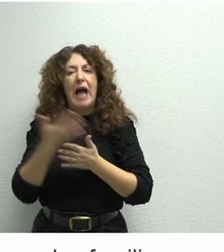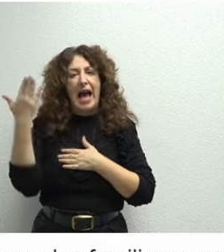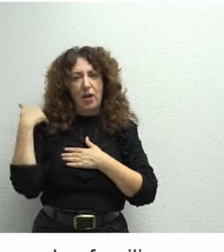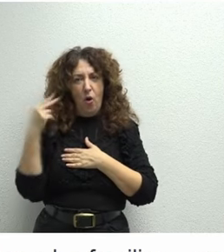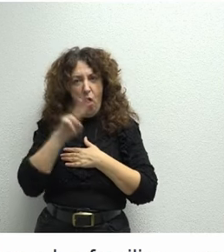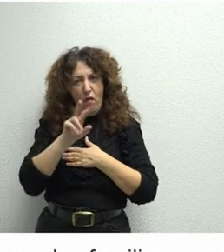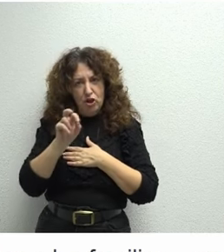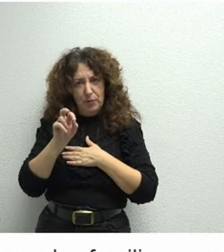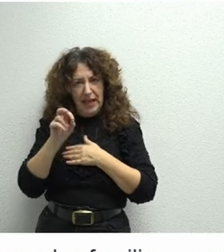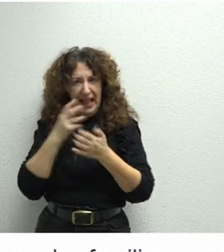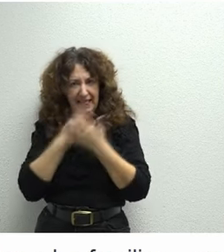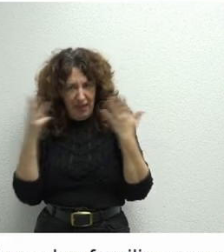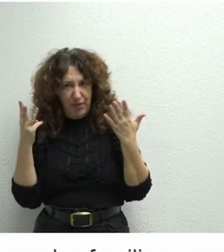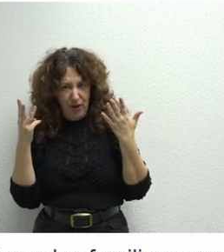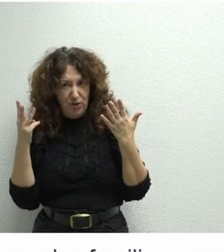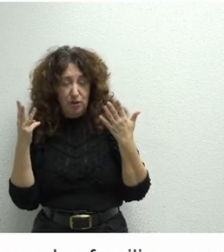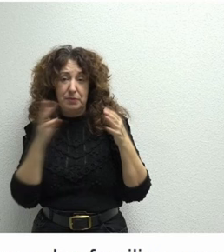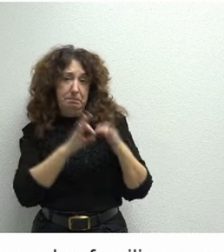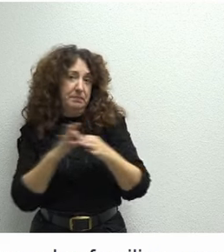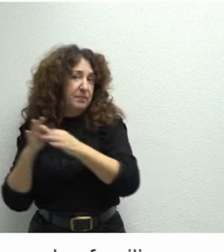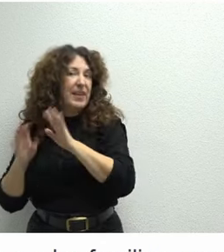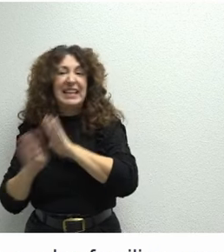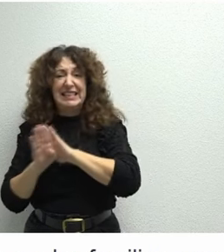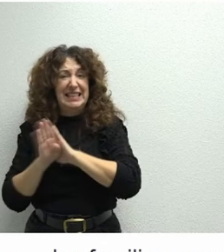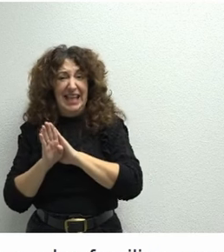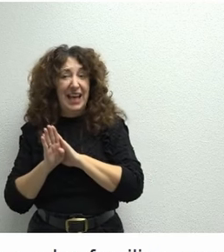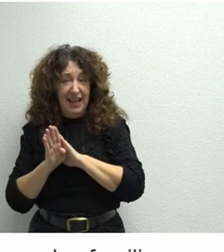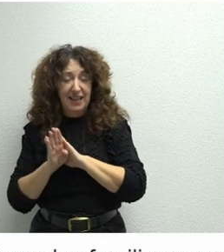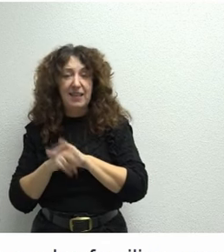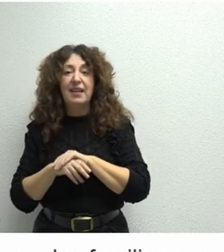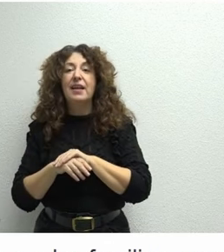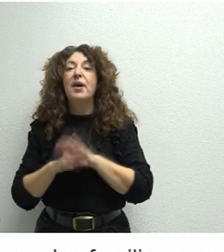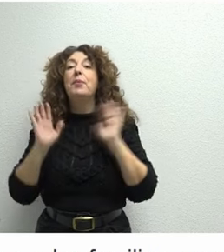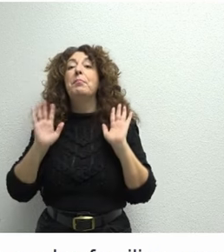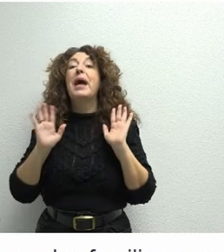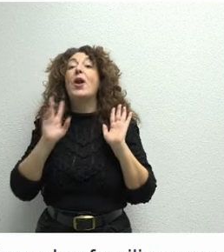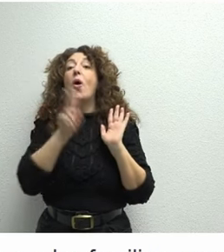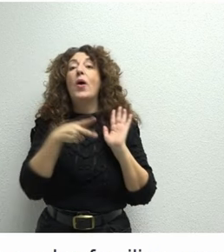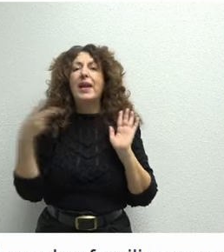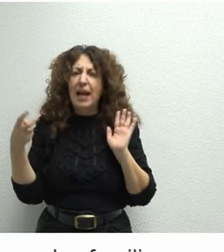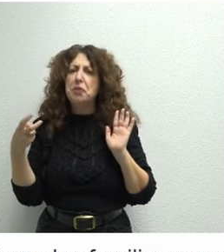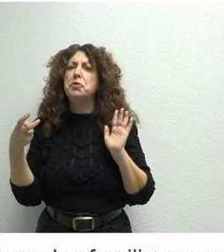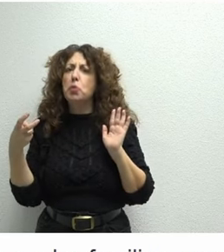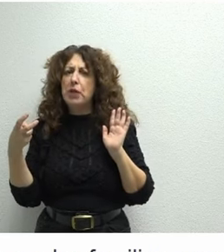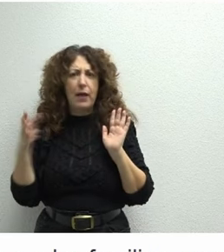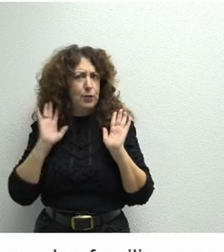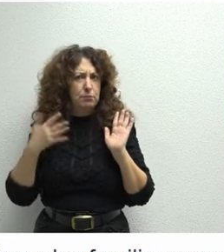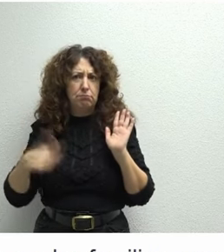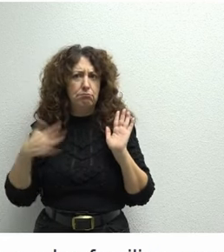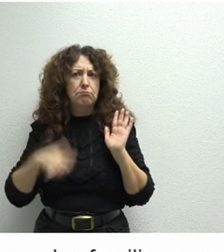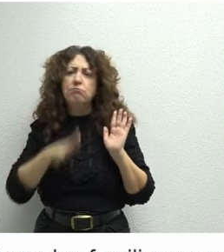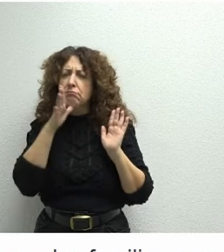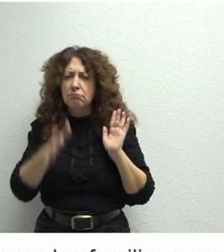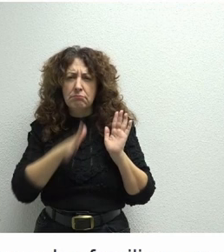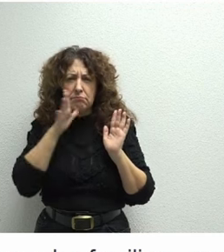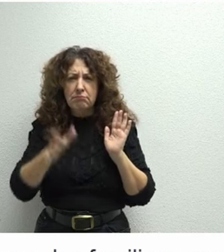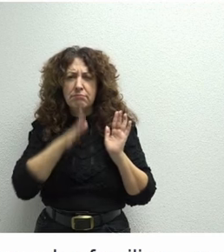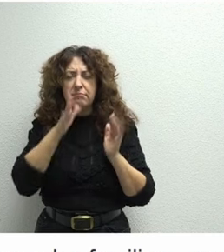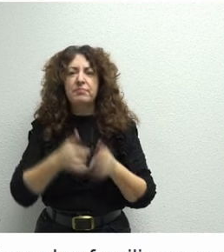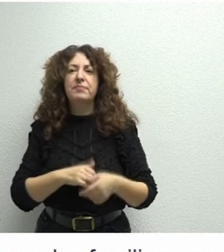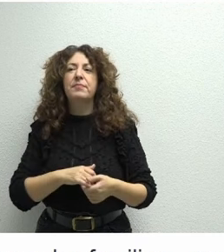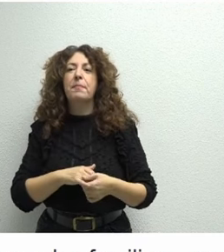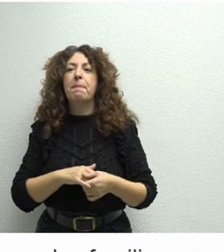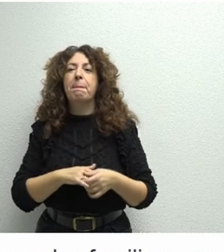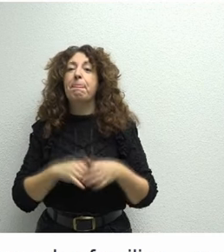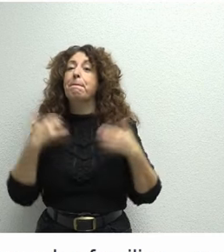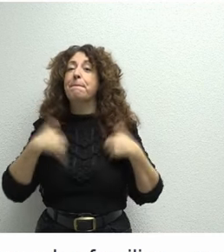2018 seguimos un poco en la misma línea vale Pero eso no quita que los resultados estén siendo brutales Sí entonces después de